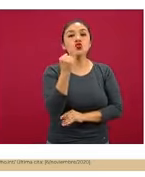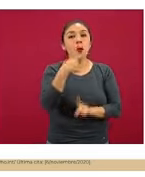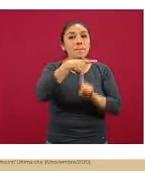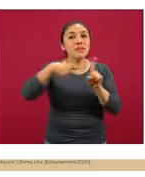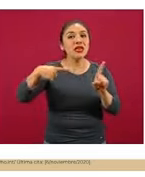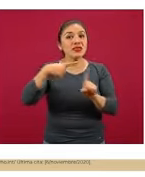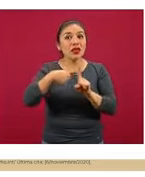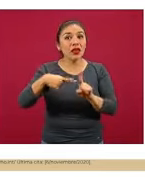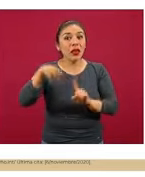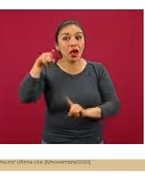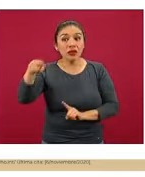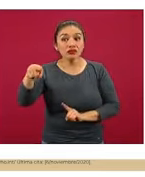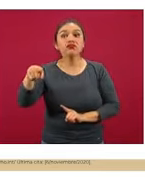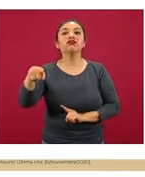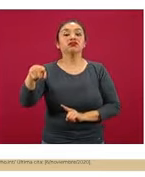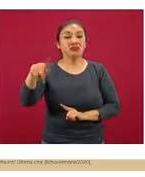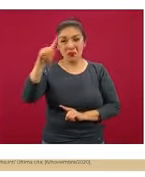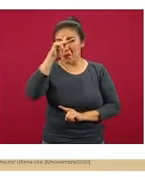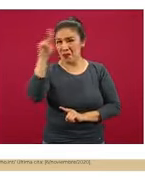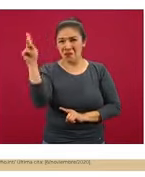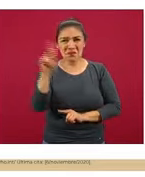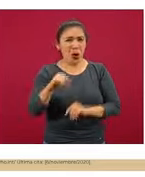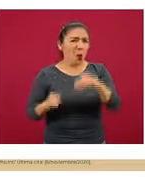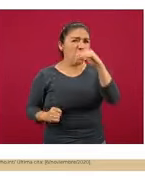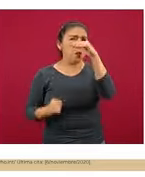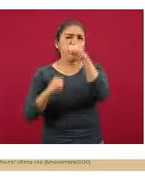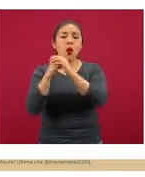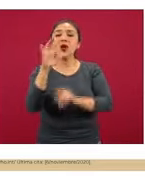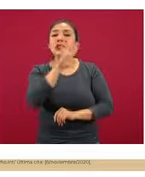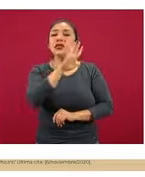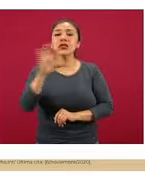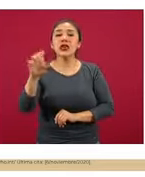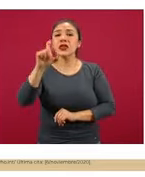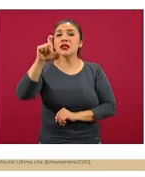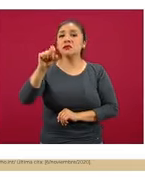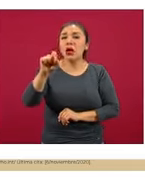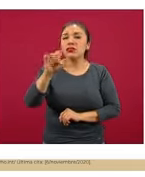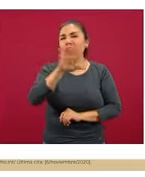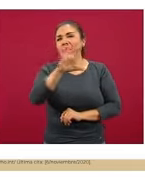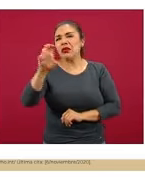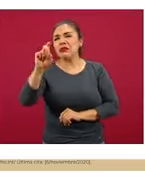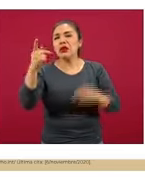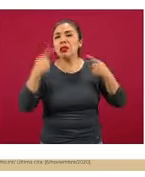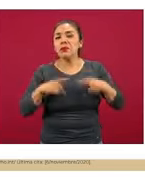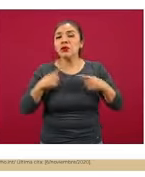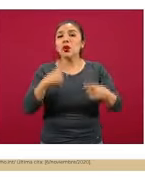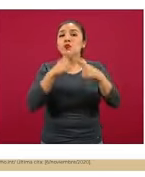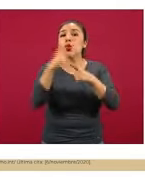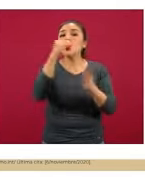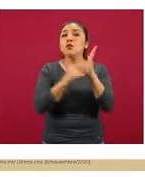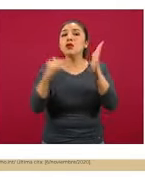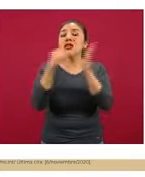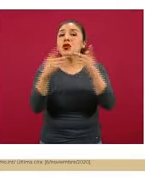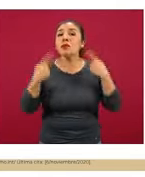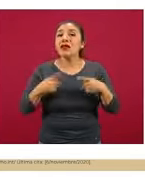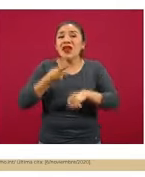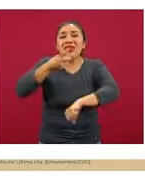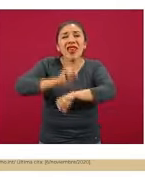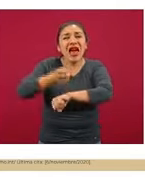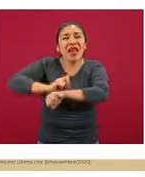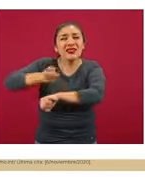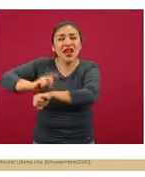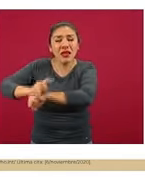el que prácticamente llegó a superar esta escala de 520, 530 casos por millón diarios. Sin